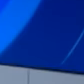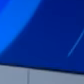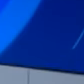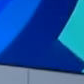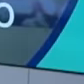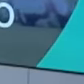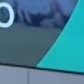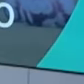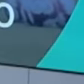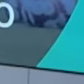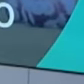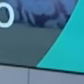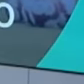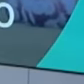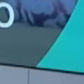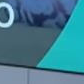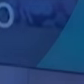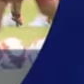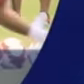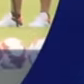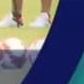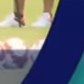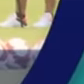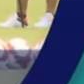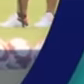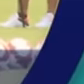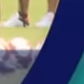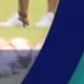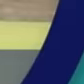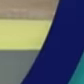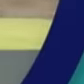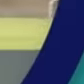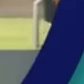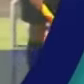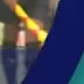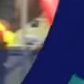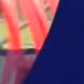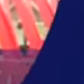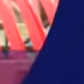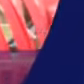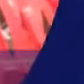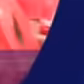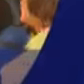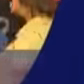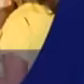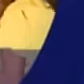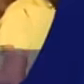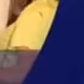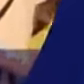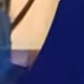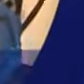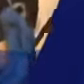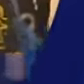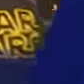Y la selección peruana ensaya el 11 que enfrentará a Uruguay este martes por las clasificatorias al Mundial